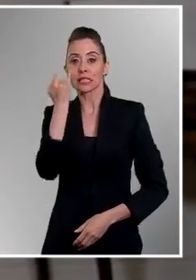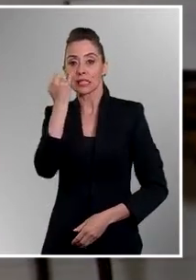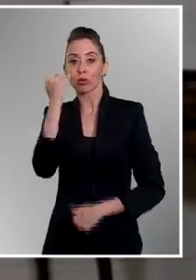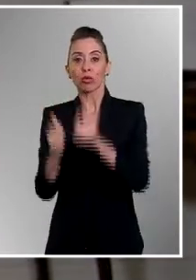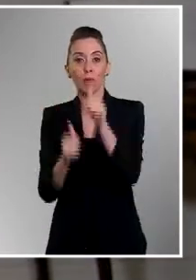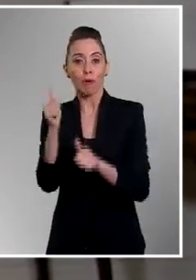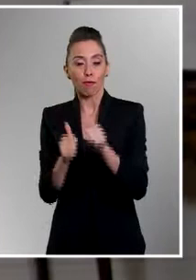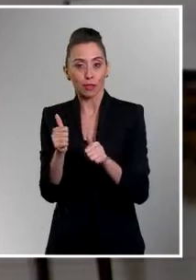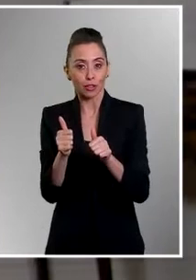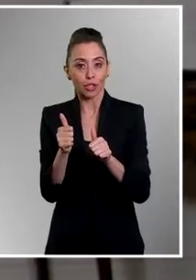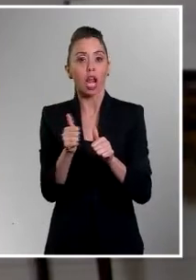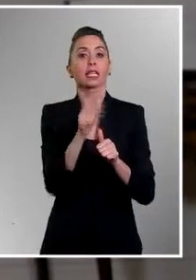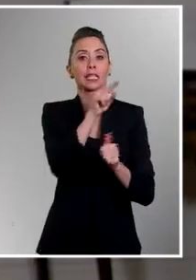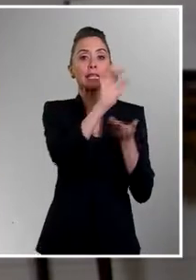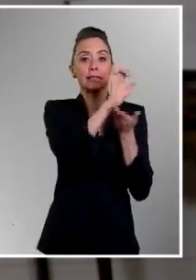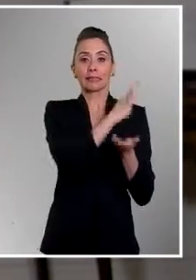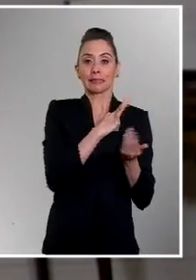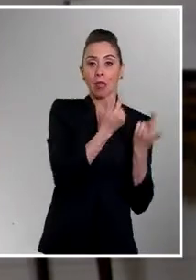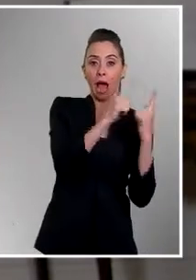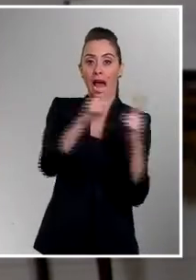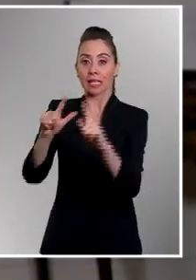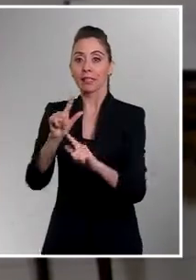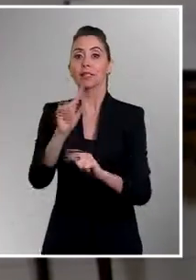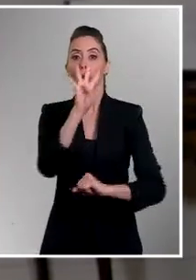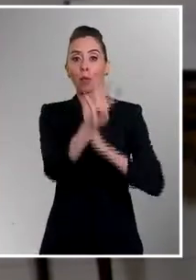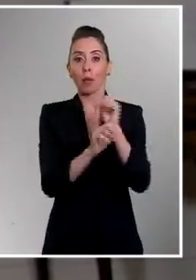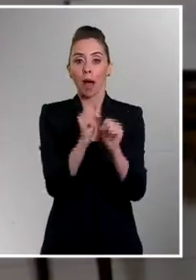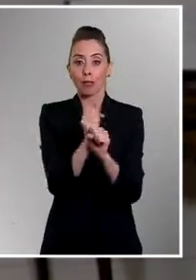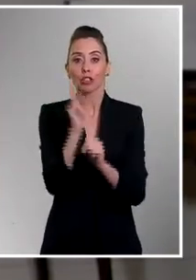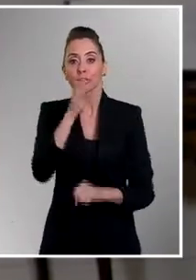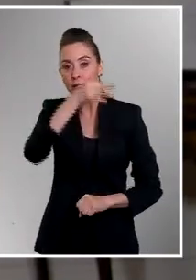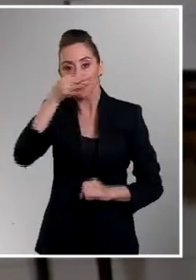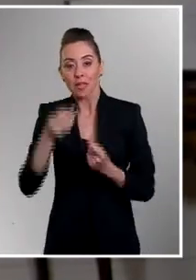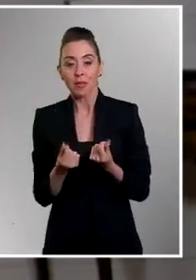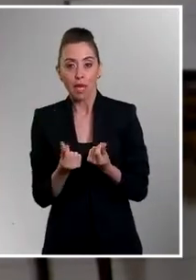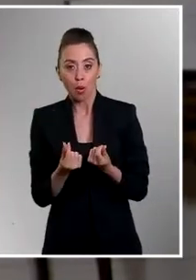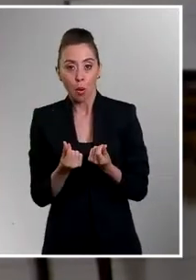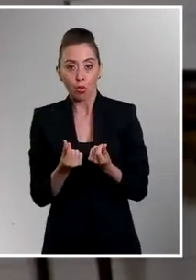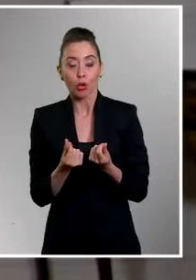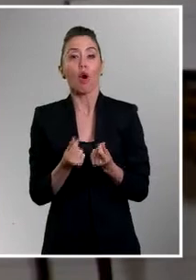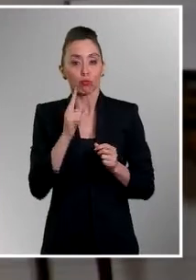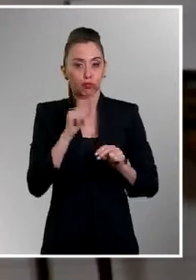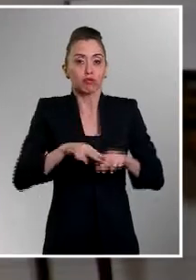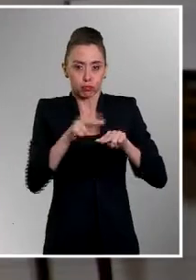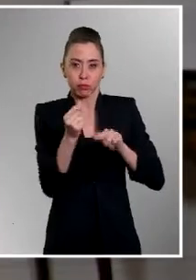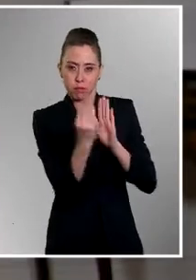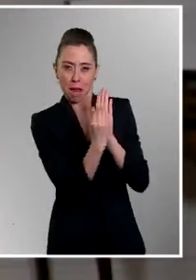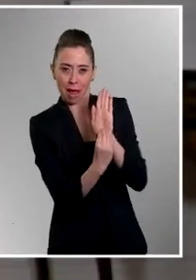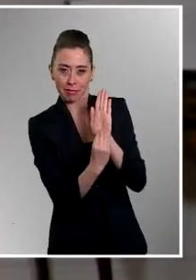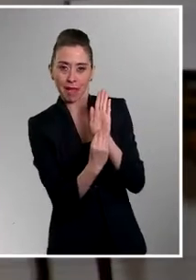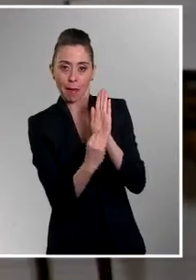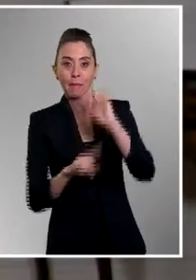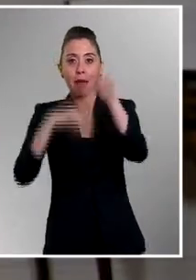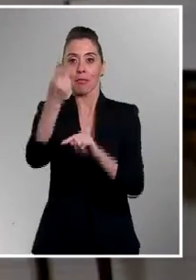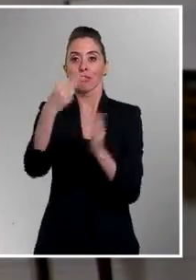profesionales acreditados por el menos cuatro años y sin fines de lucro de esta manera contaremos con los recursos necesarios para